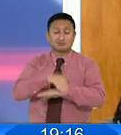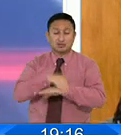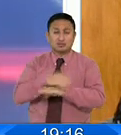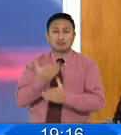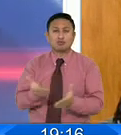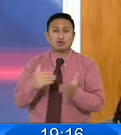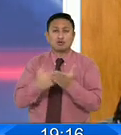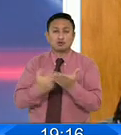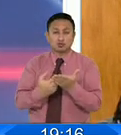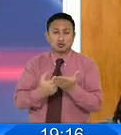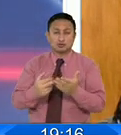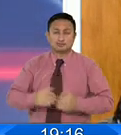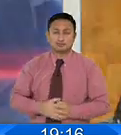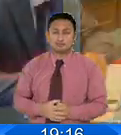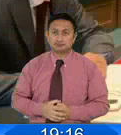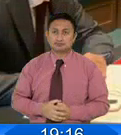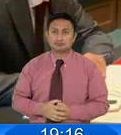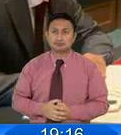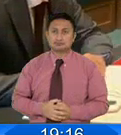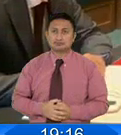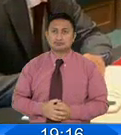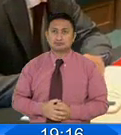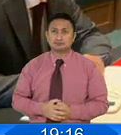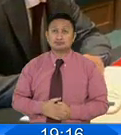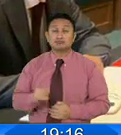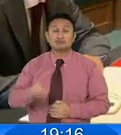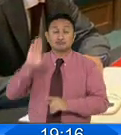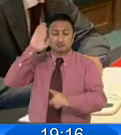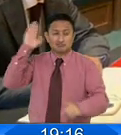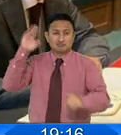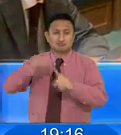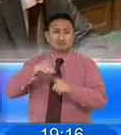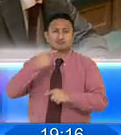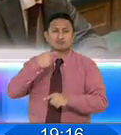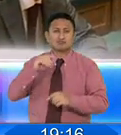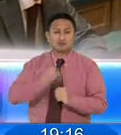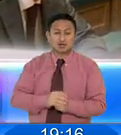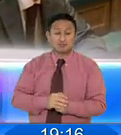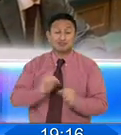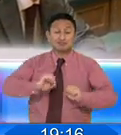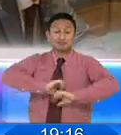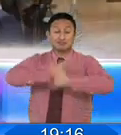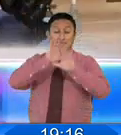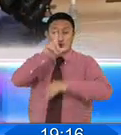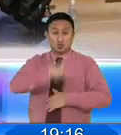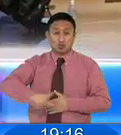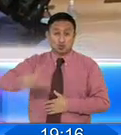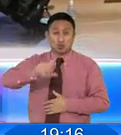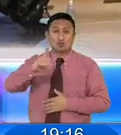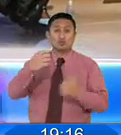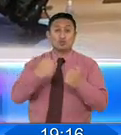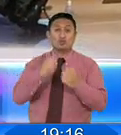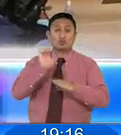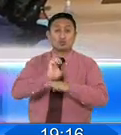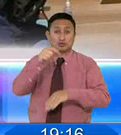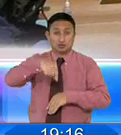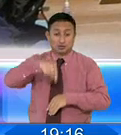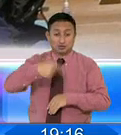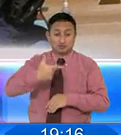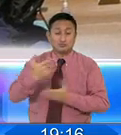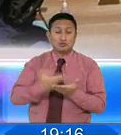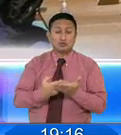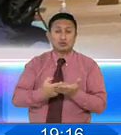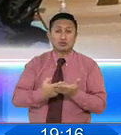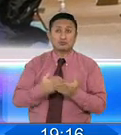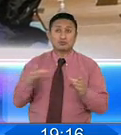bancada demócrata. Por supuesto, el mensaje hace alusión a que durante la mañana de este lunes, el equipo ecuatoriano se reunió con la bancada republicana